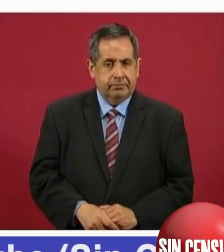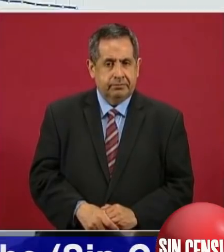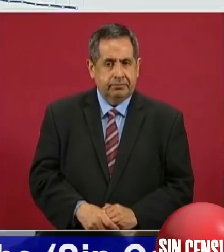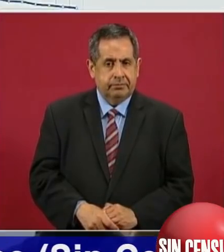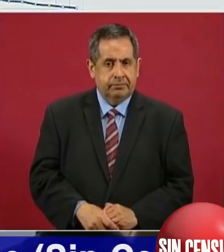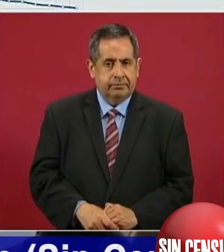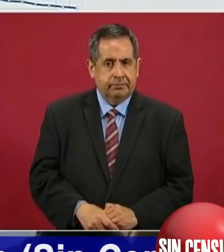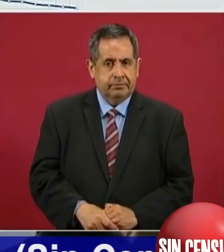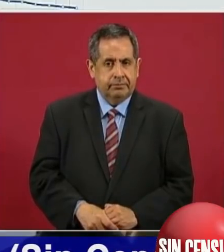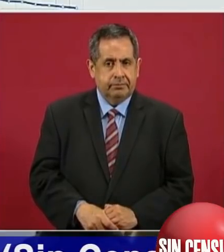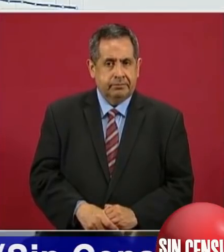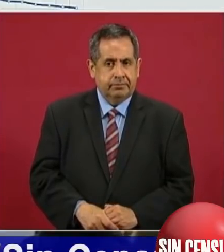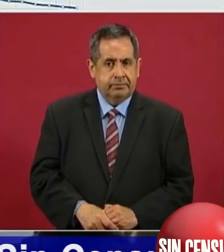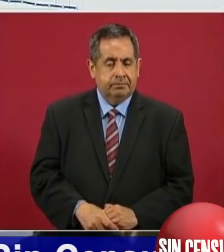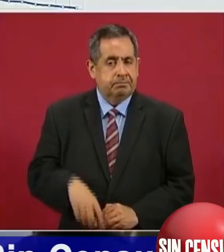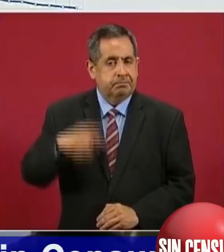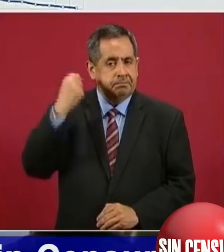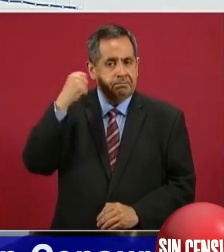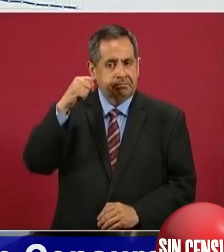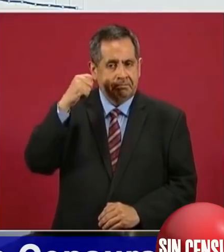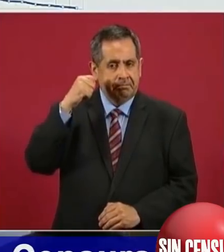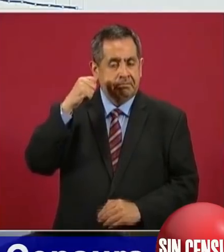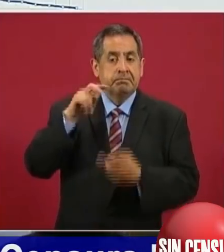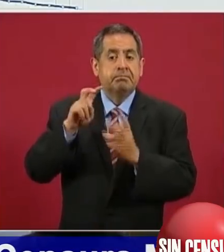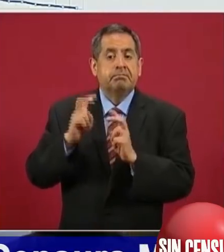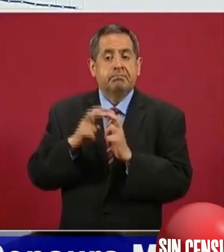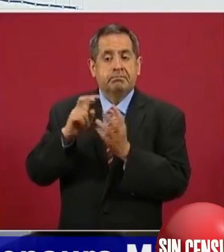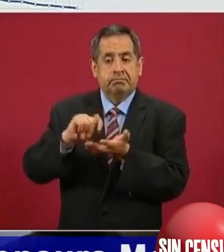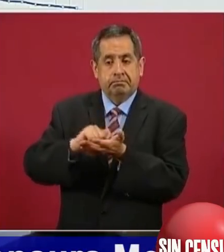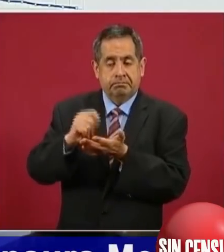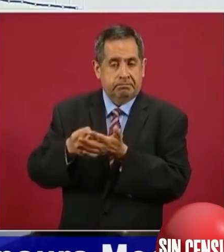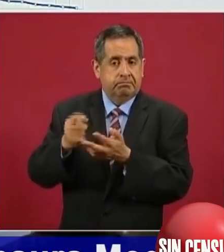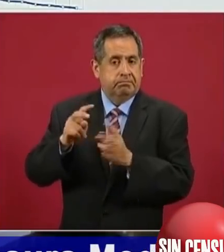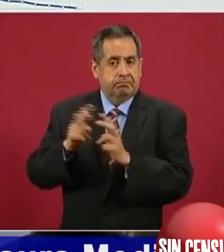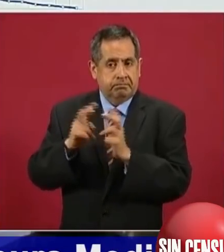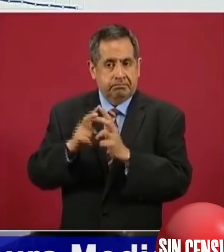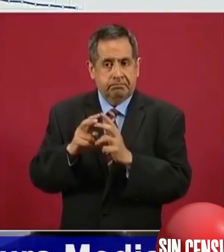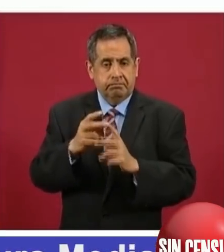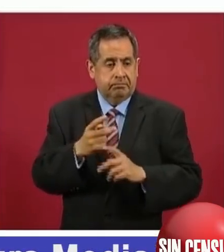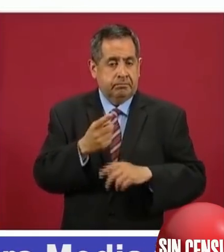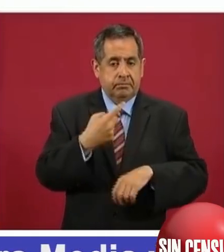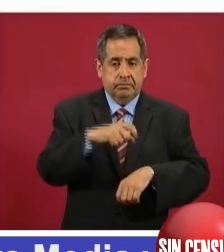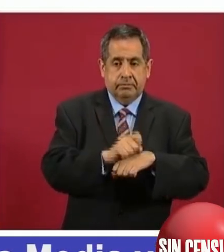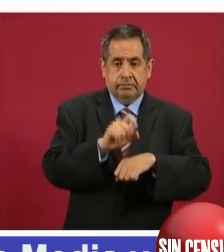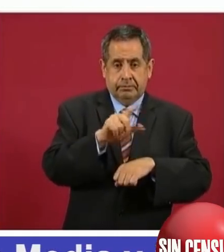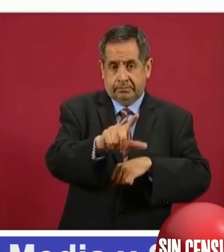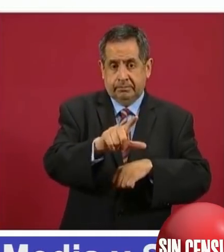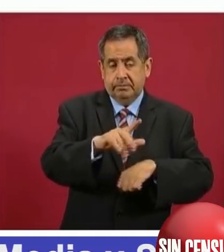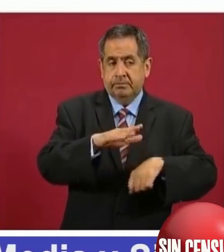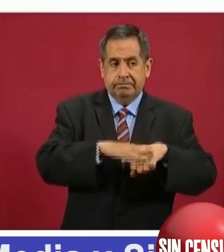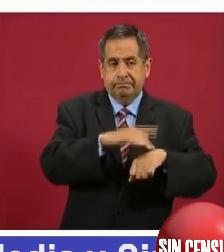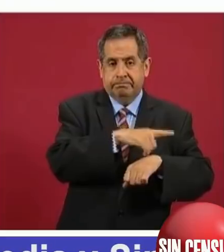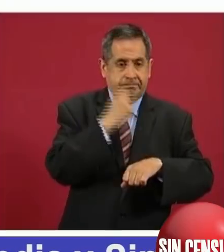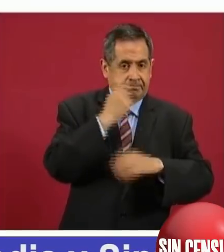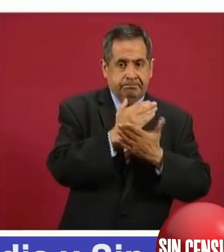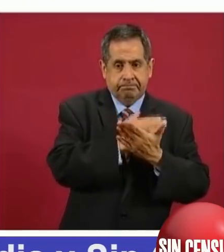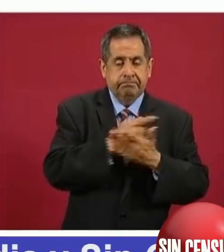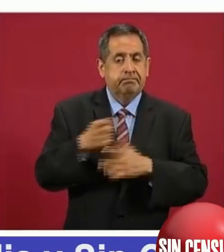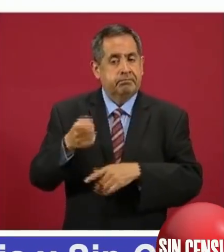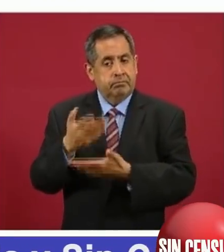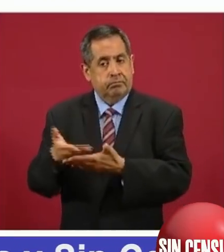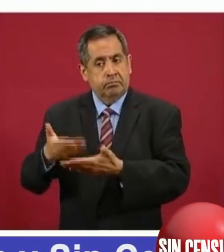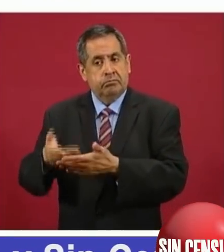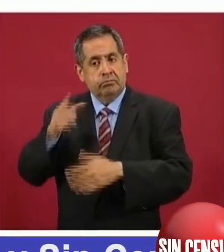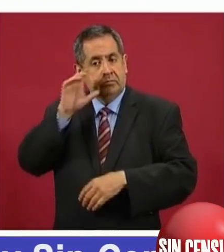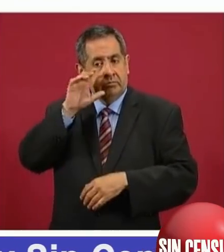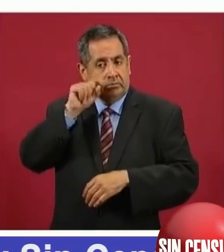sostenida. Tamaulipas un patrón semejante, pero empezó desde la semana 27, 2 más que Tabasco, está en semáforo amarillo, y